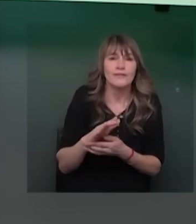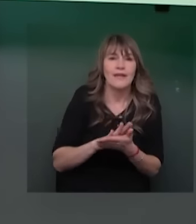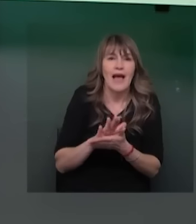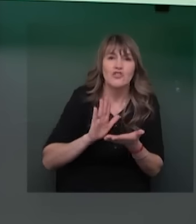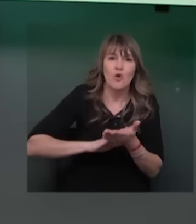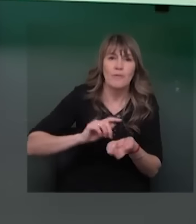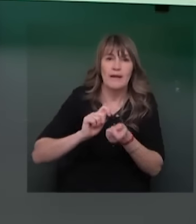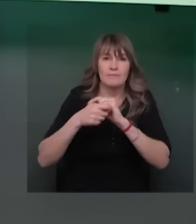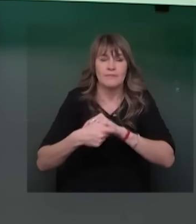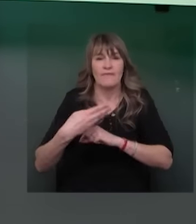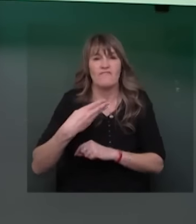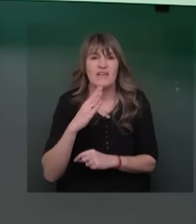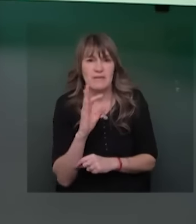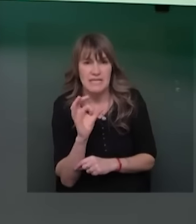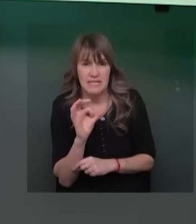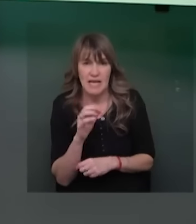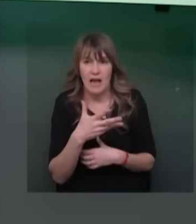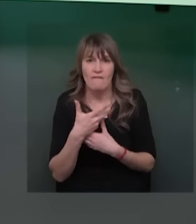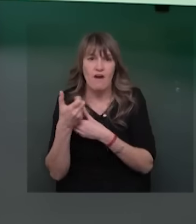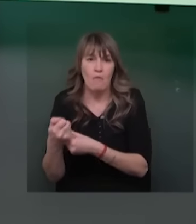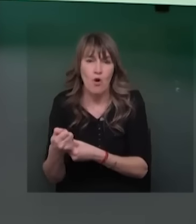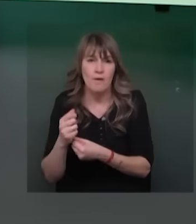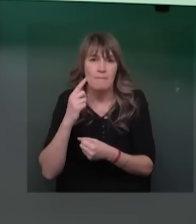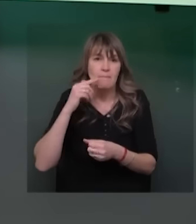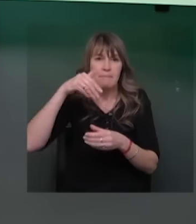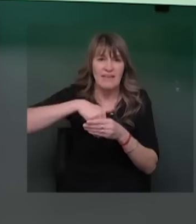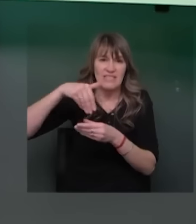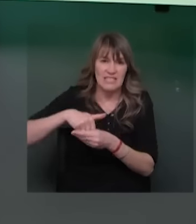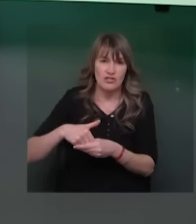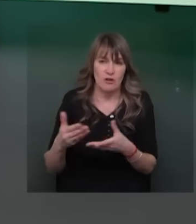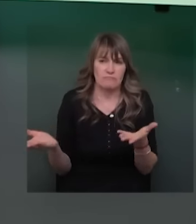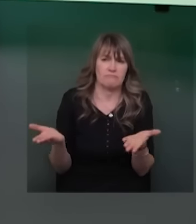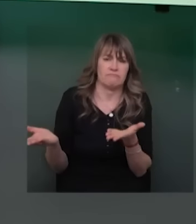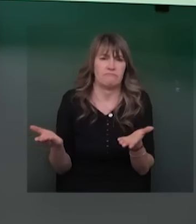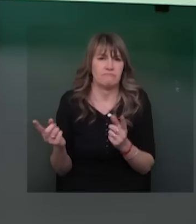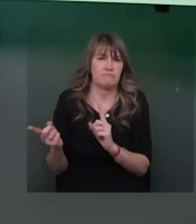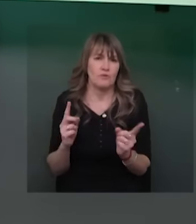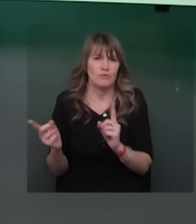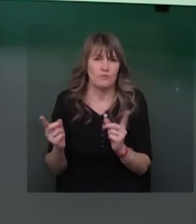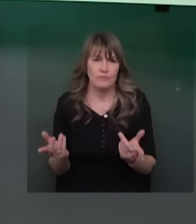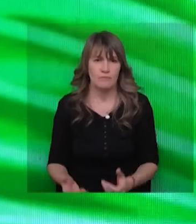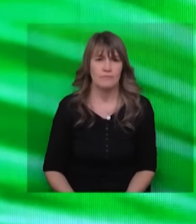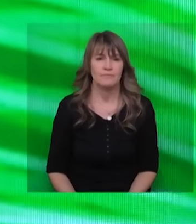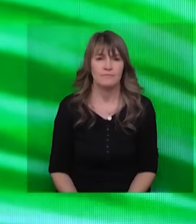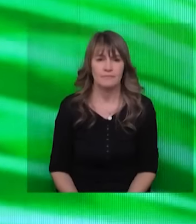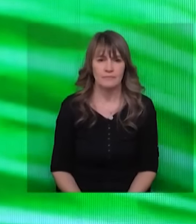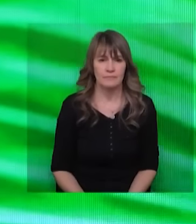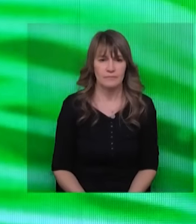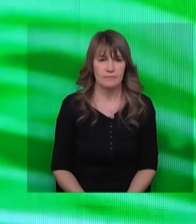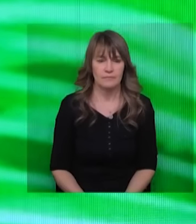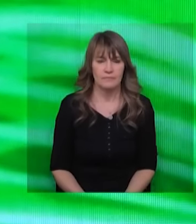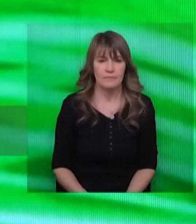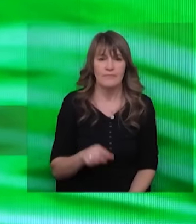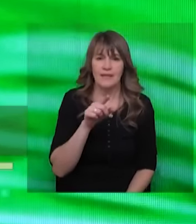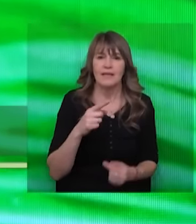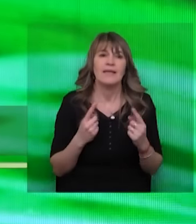previsional y a favor fundamentalmente del plebiscito propuesto es un parte aguas entre las dos fuerzas políticas se entiende